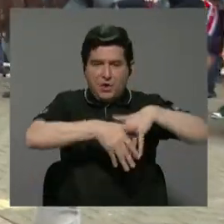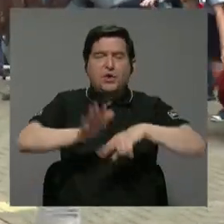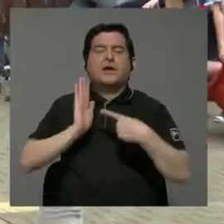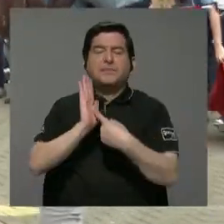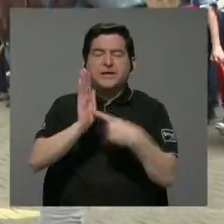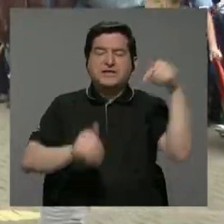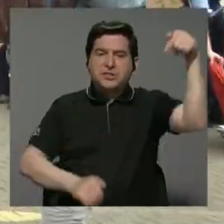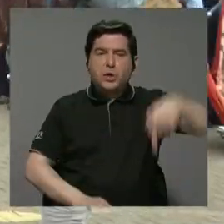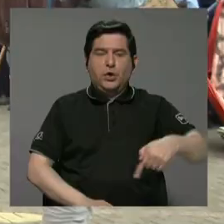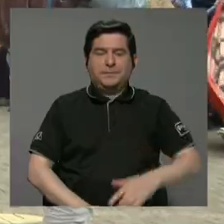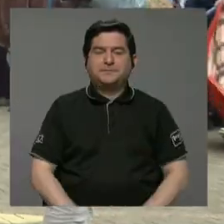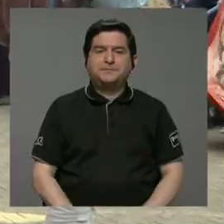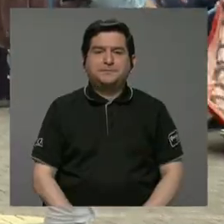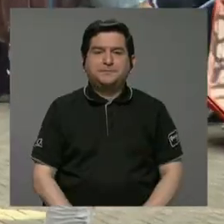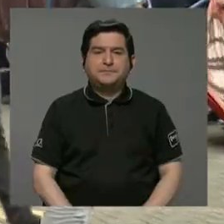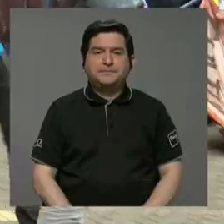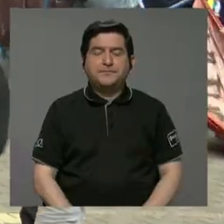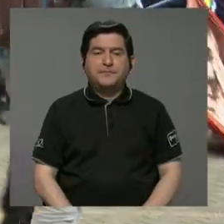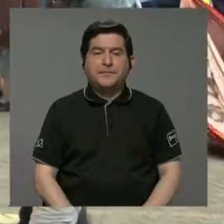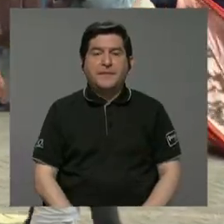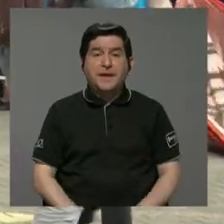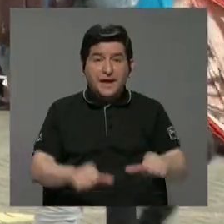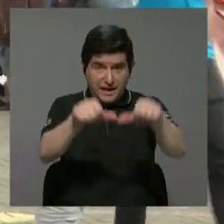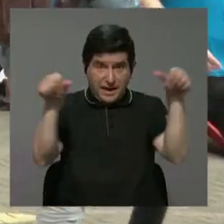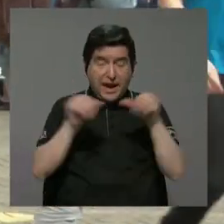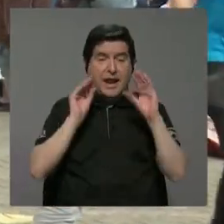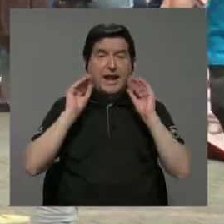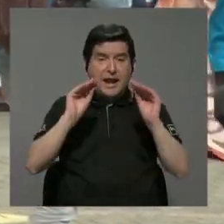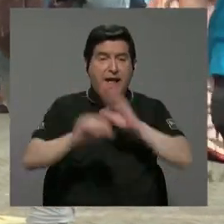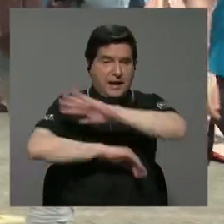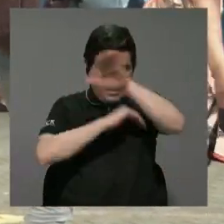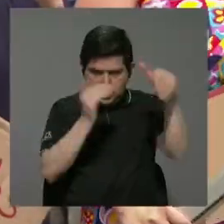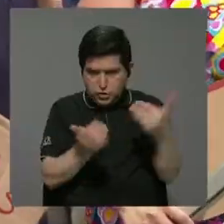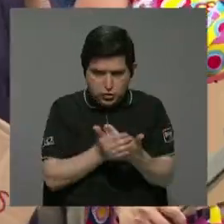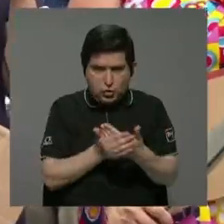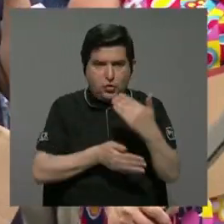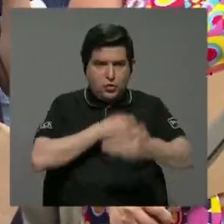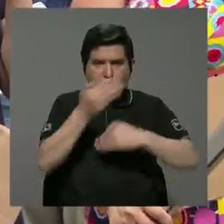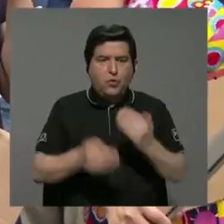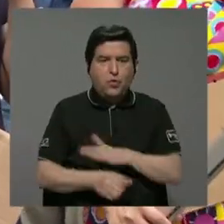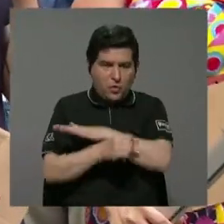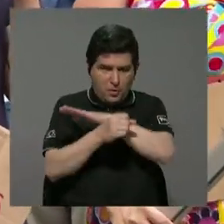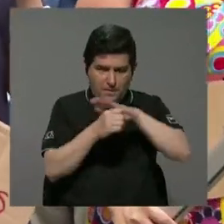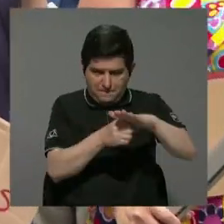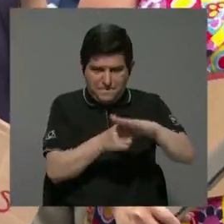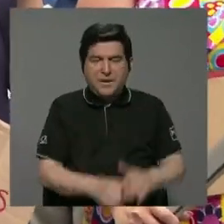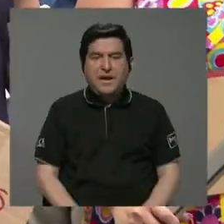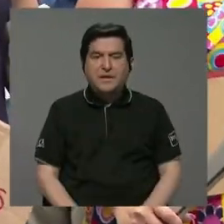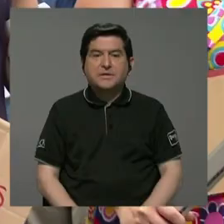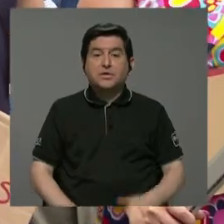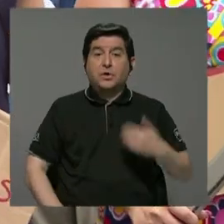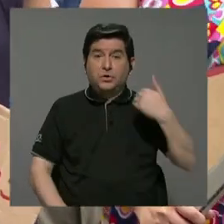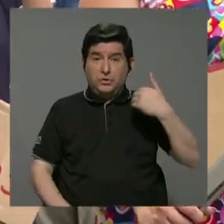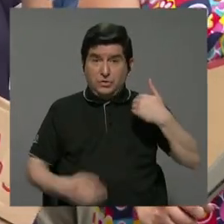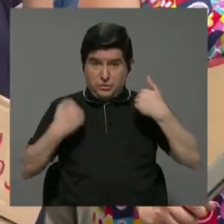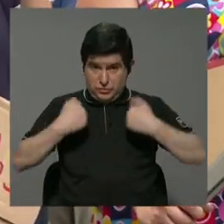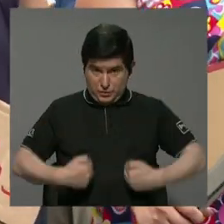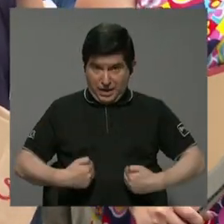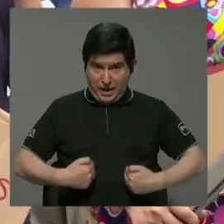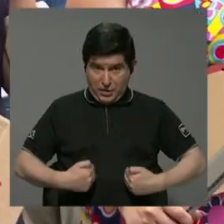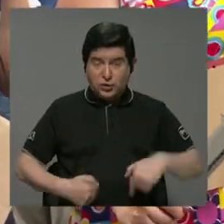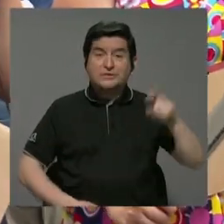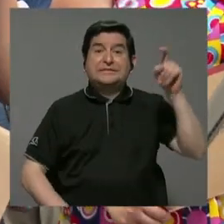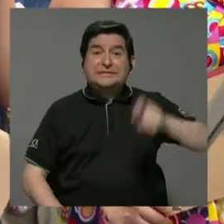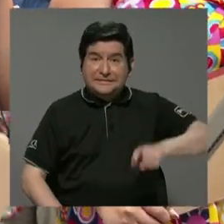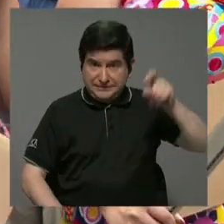demostrando hoy, que el sector educativo como un todo, como un proceso integral del ser humano,